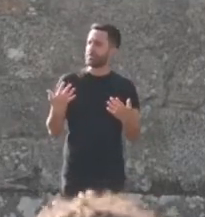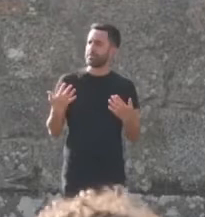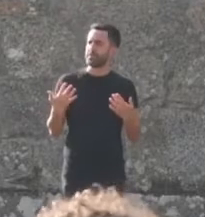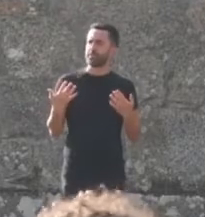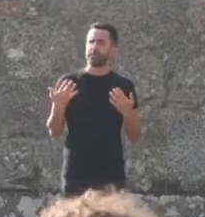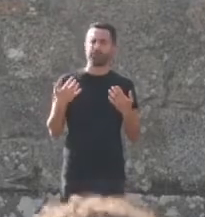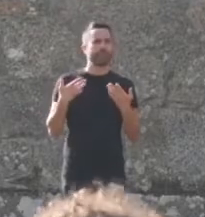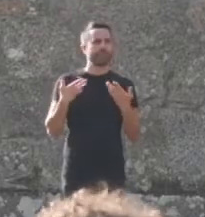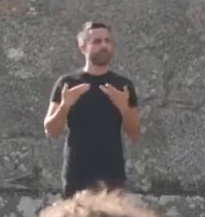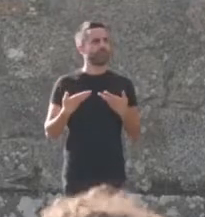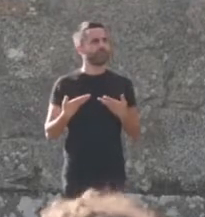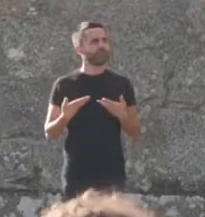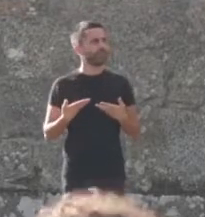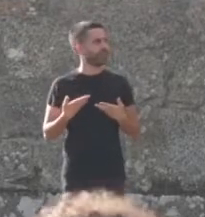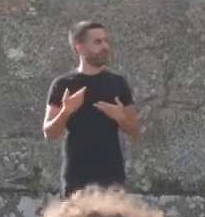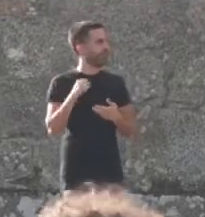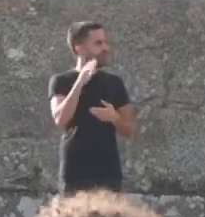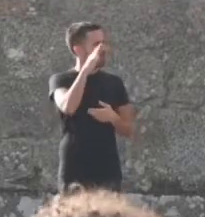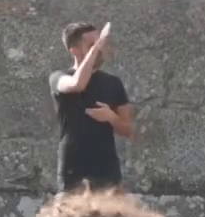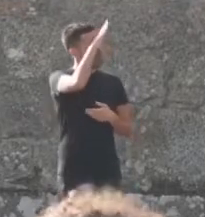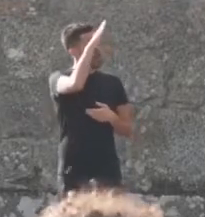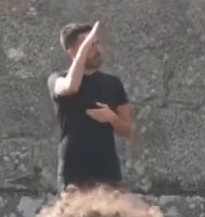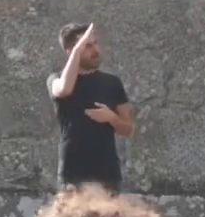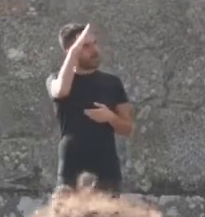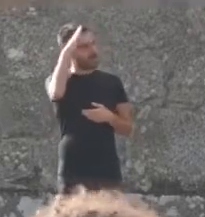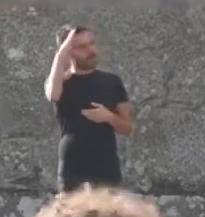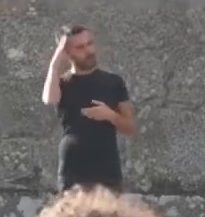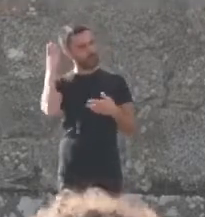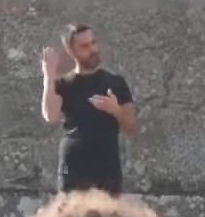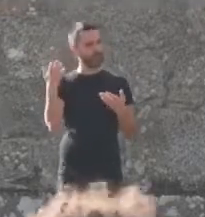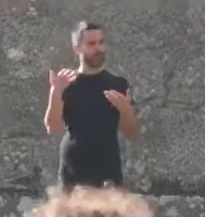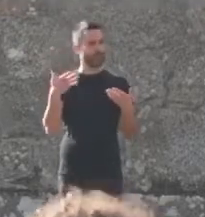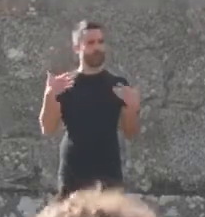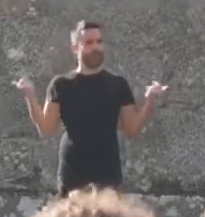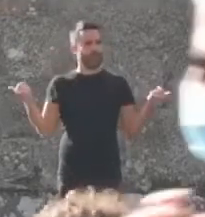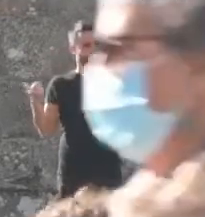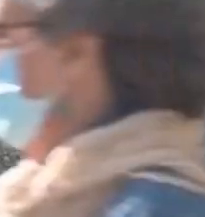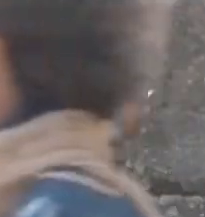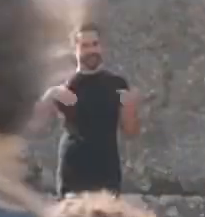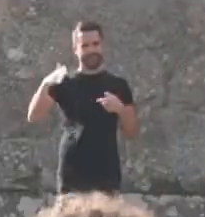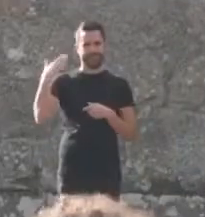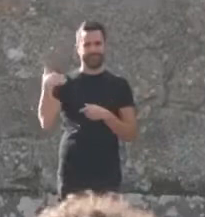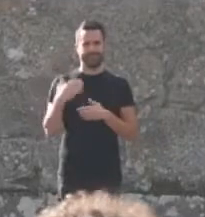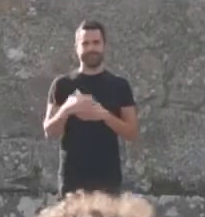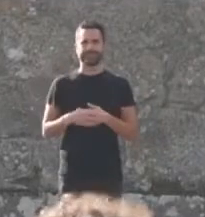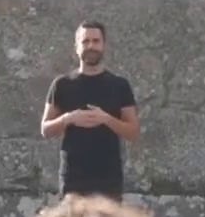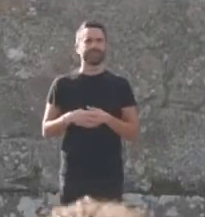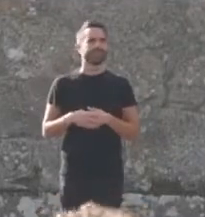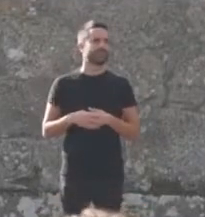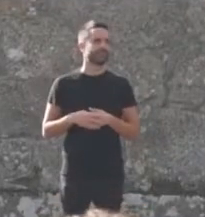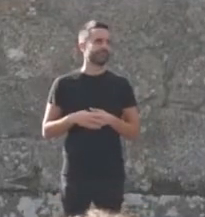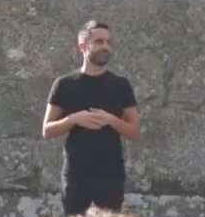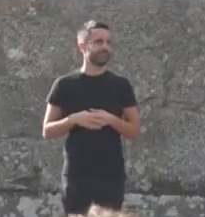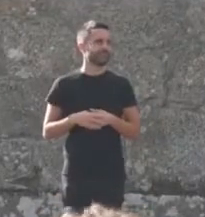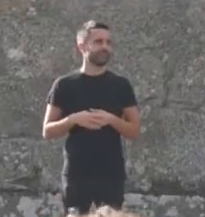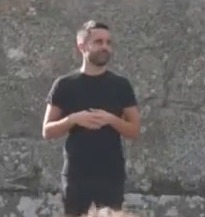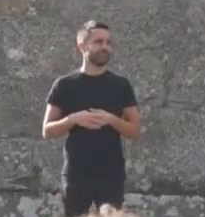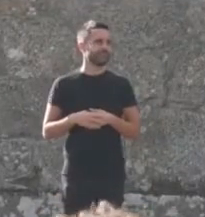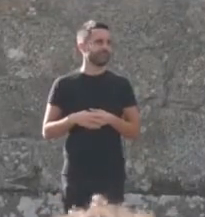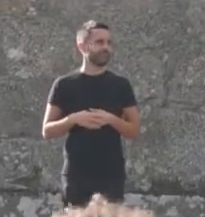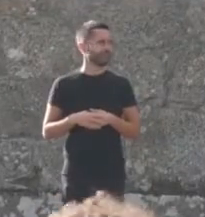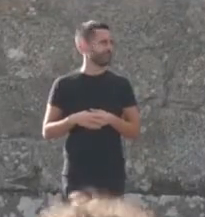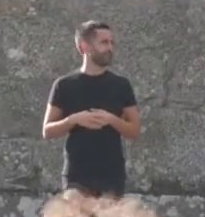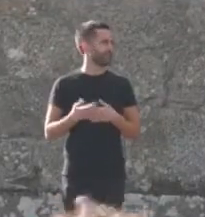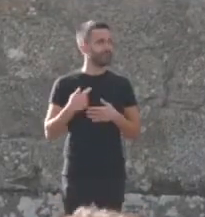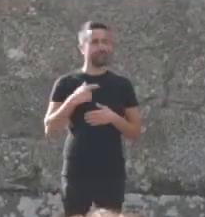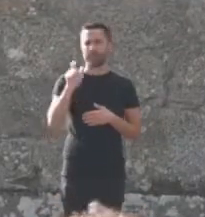que nos alivia un pouco da calor que pasamos antes, temos a